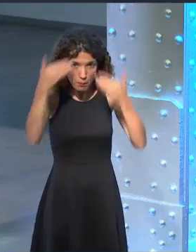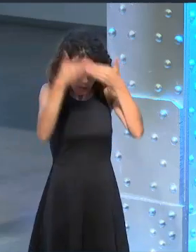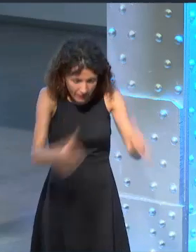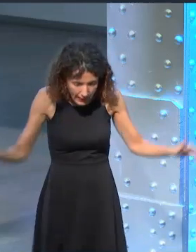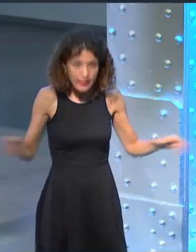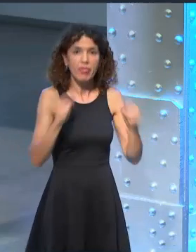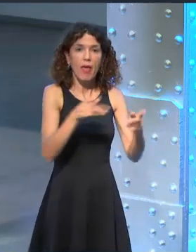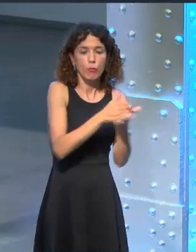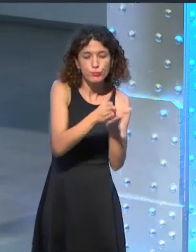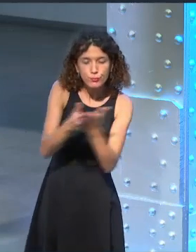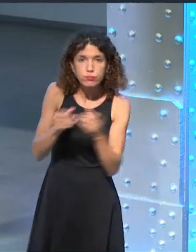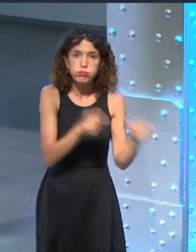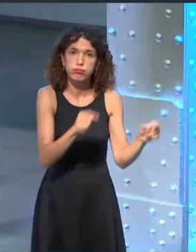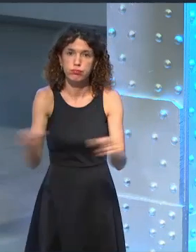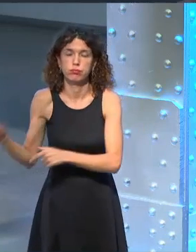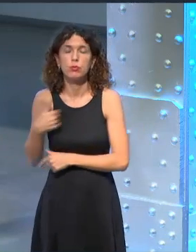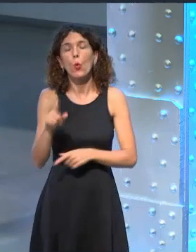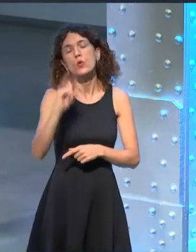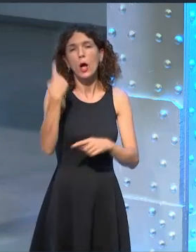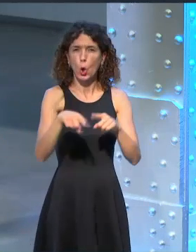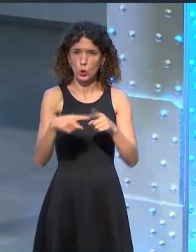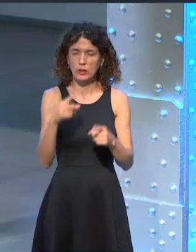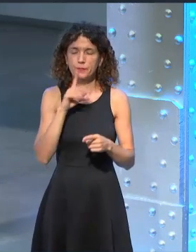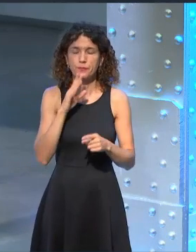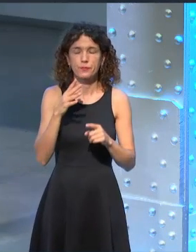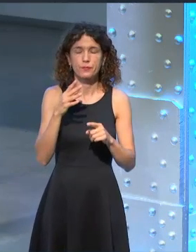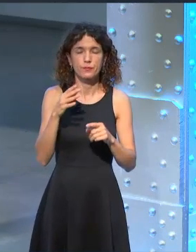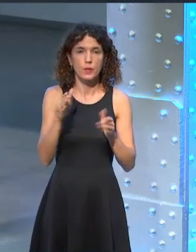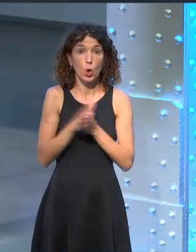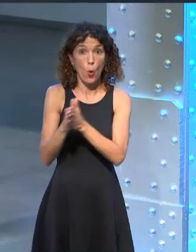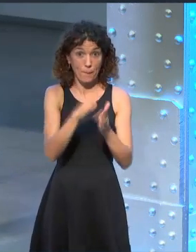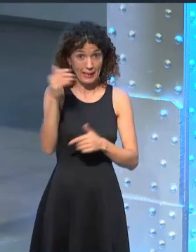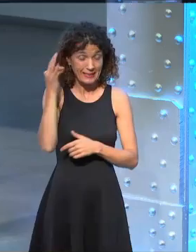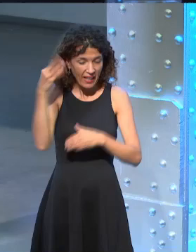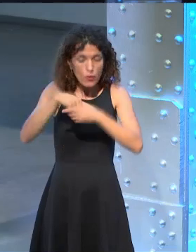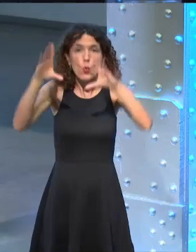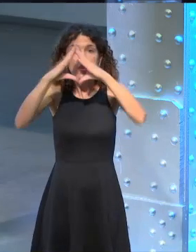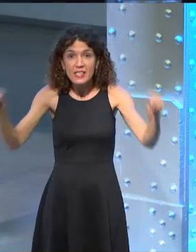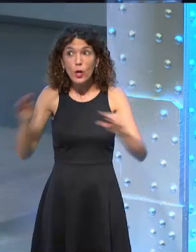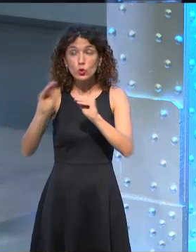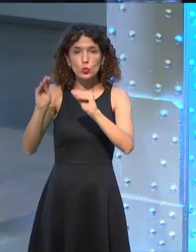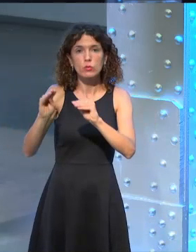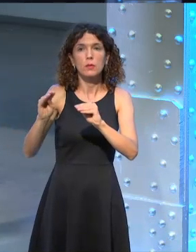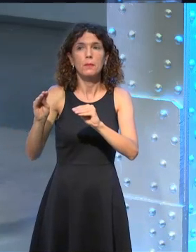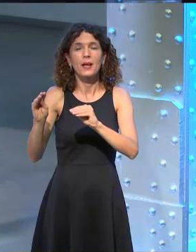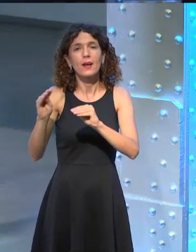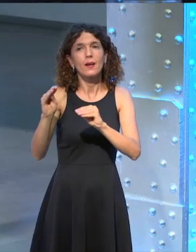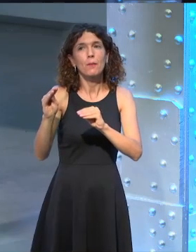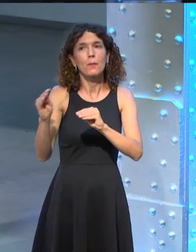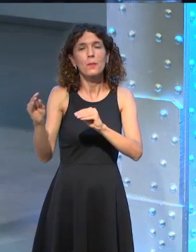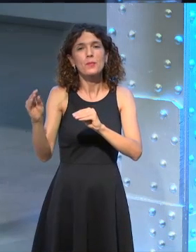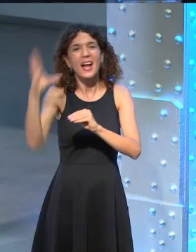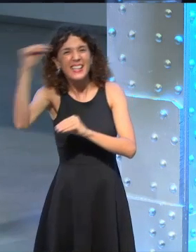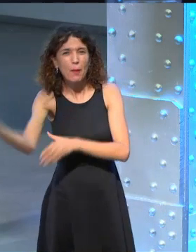máximo de posibilidades. Es curioso, simplemente una anotación, hablabas de que tus compañeras en la universidad eran mejores o más listas,